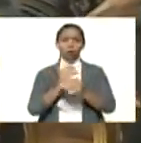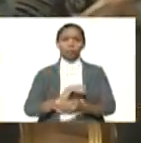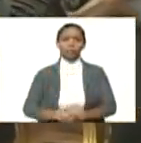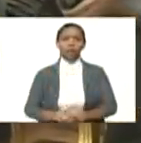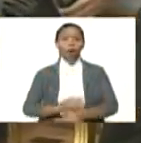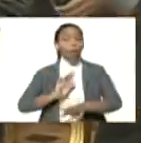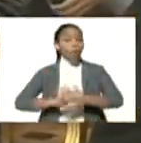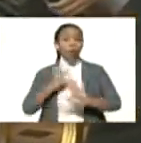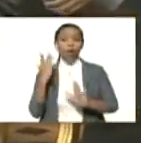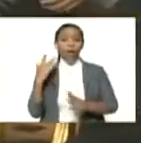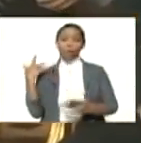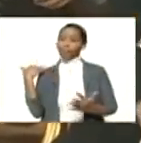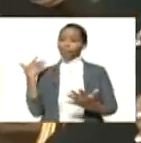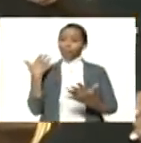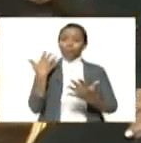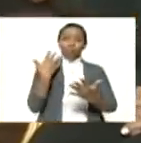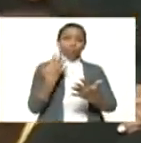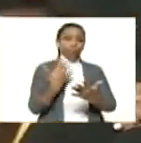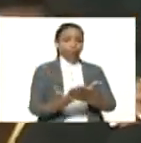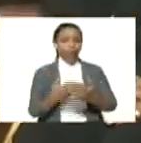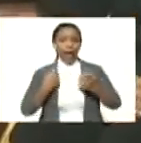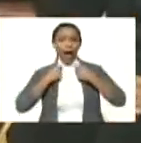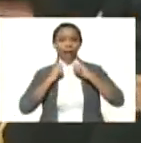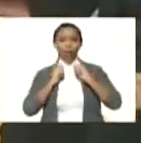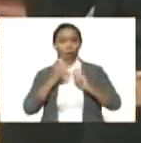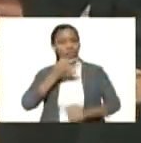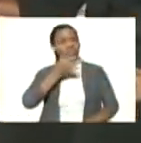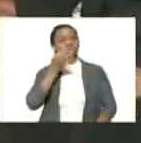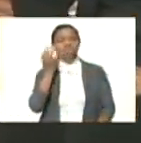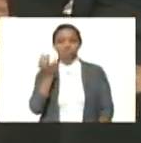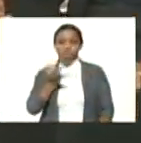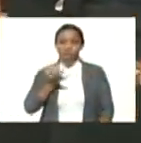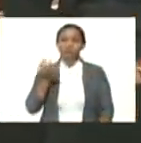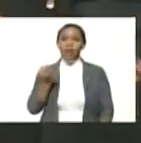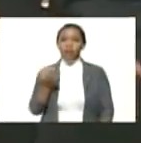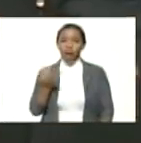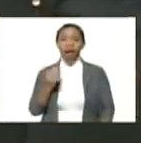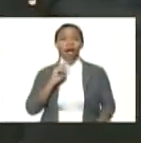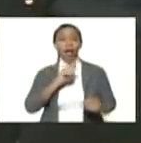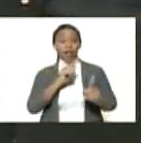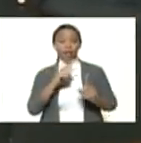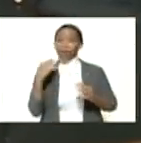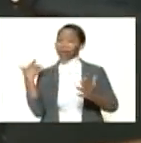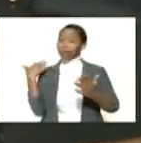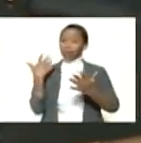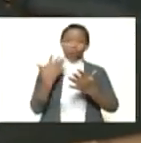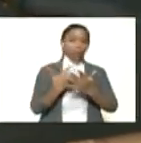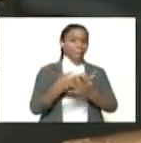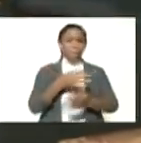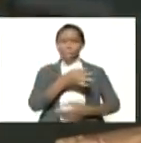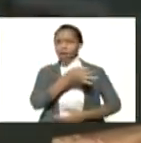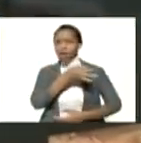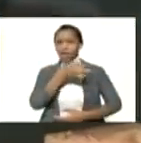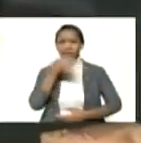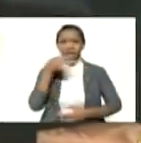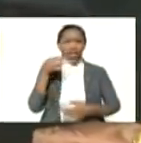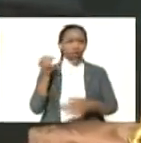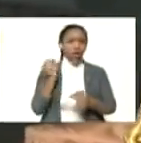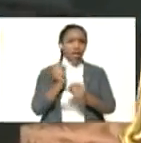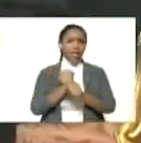Porque la trayectoria de Aristóbulo de verdad que fue una trayectoria extraordinaria,